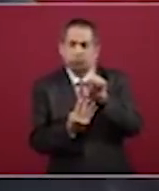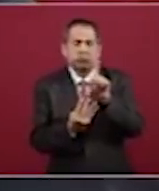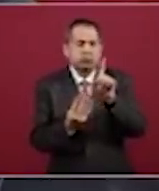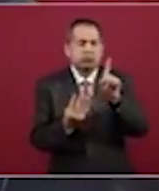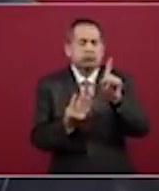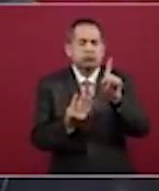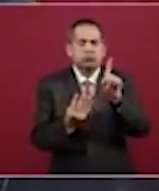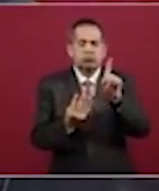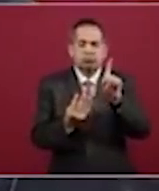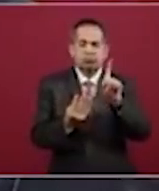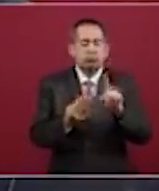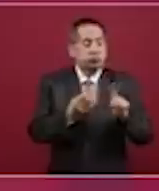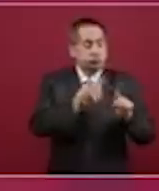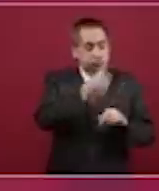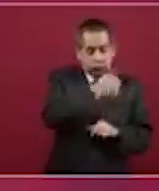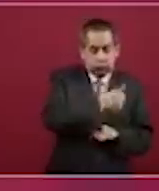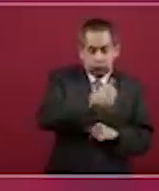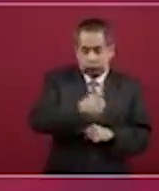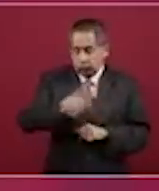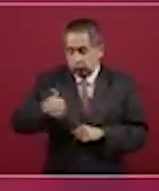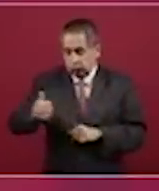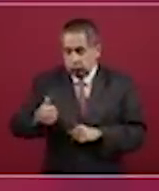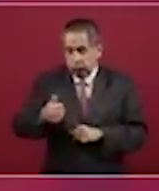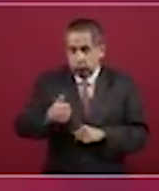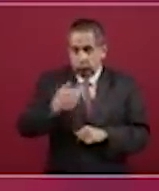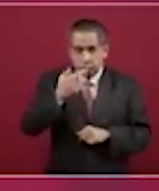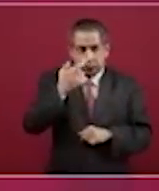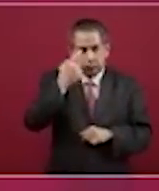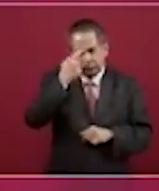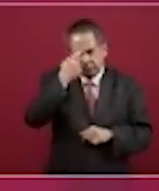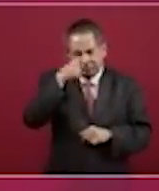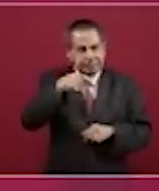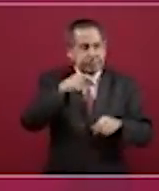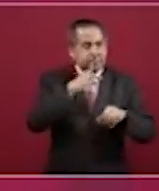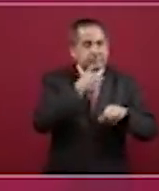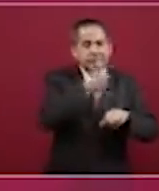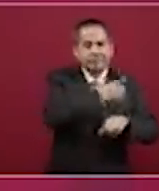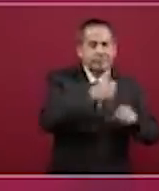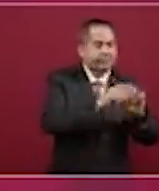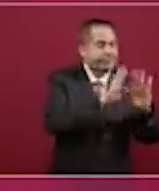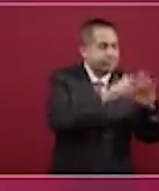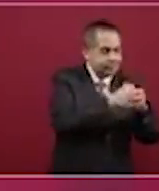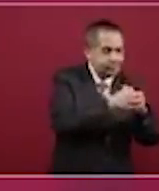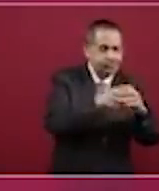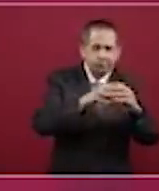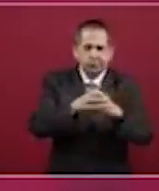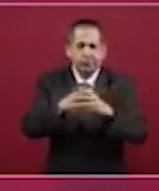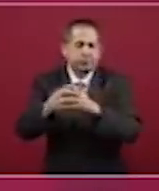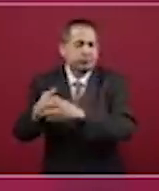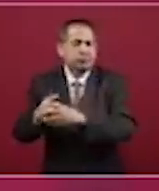Cada subcoordinación por gabinete, ya no por